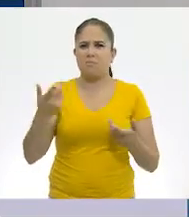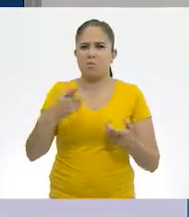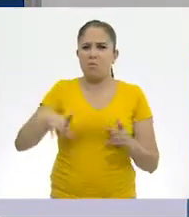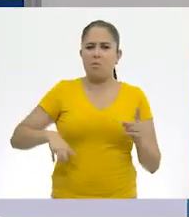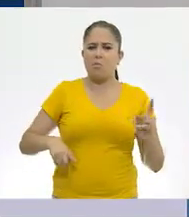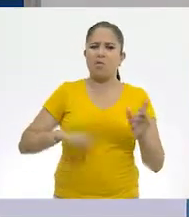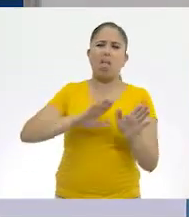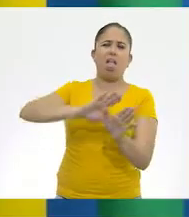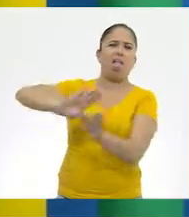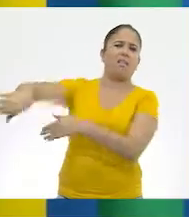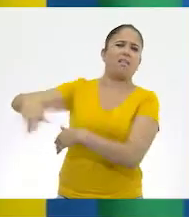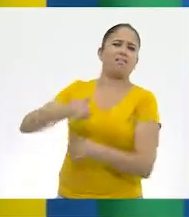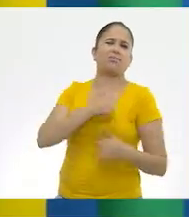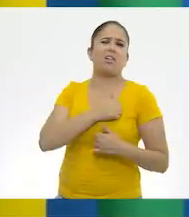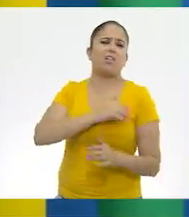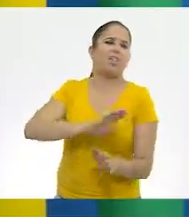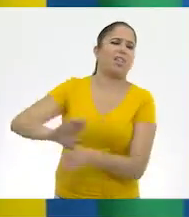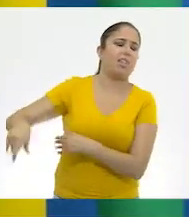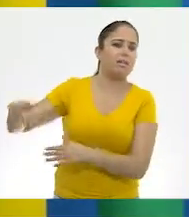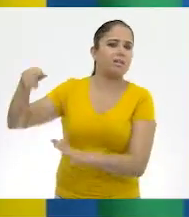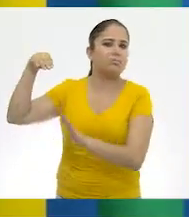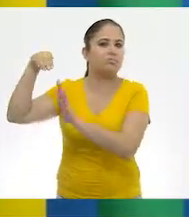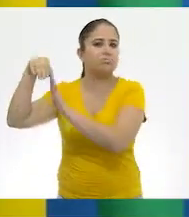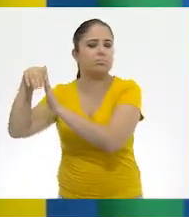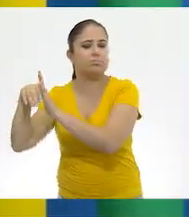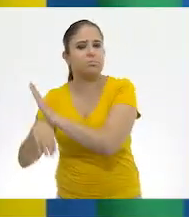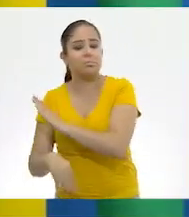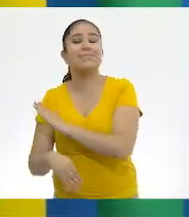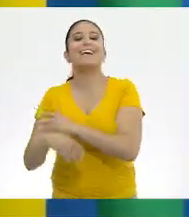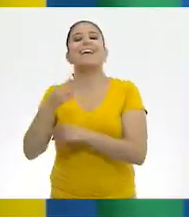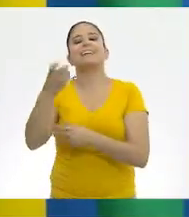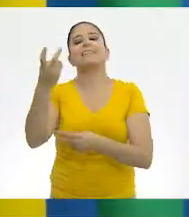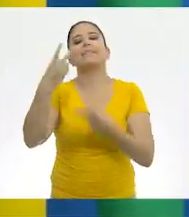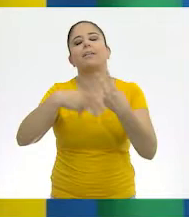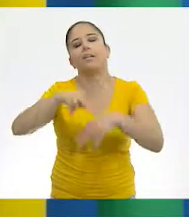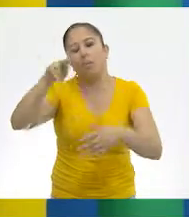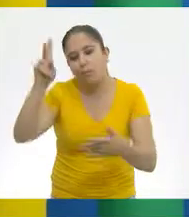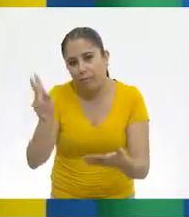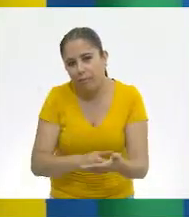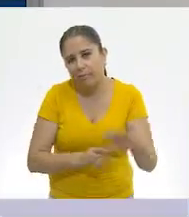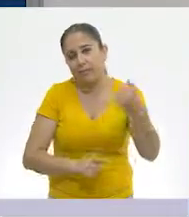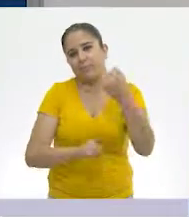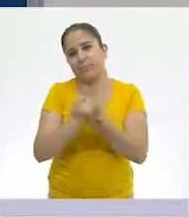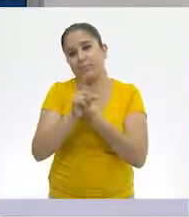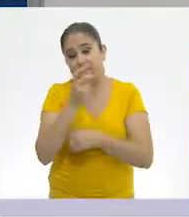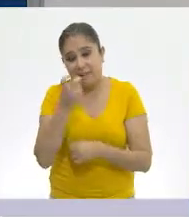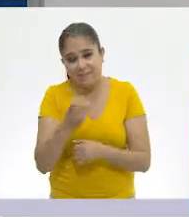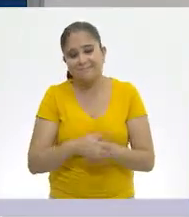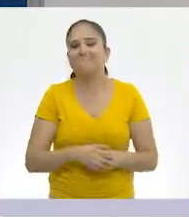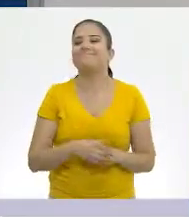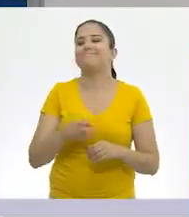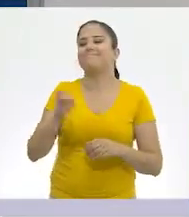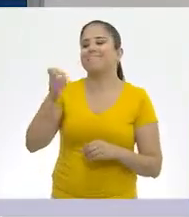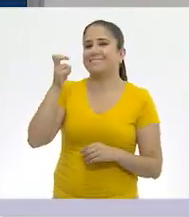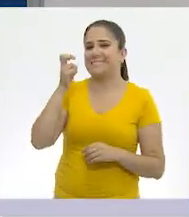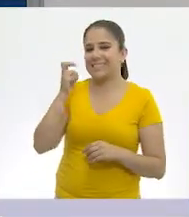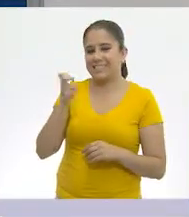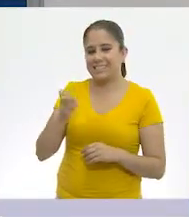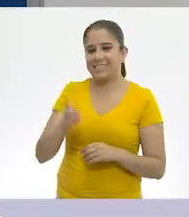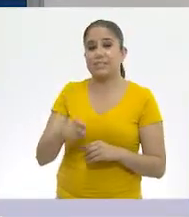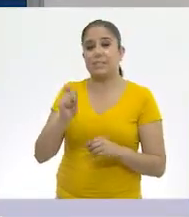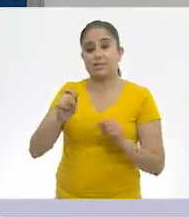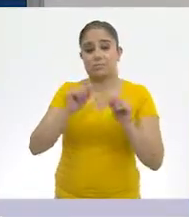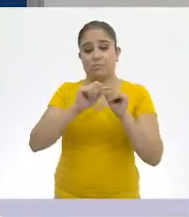gobierno. Entonces, comenzarían de nuevo los conflictos por ahí. Así es. A lo largo de toda la